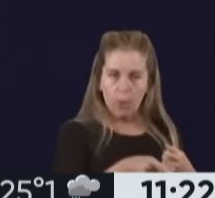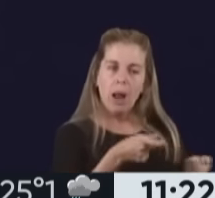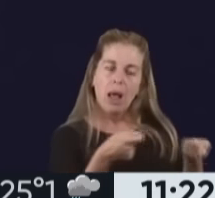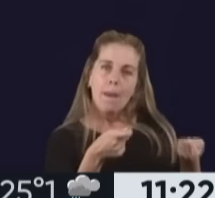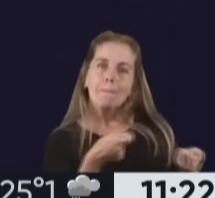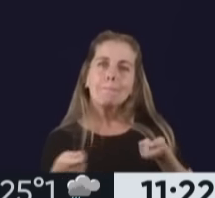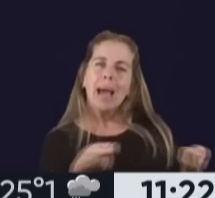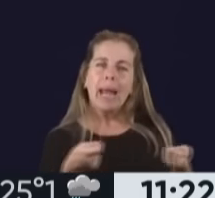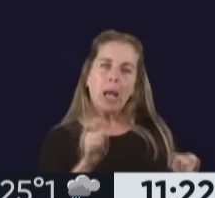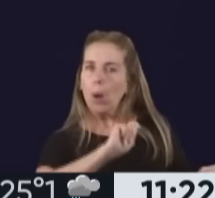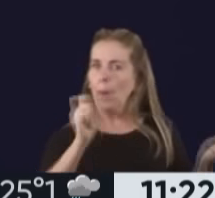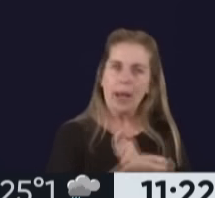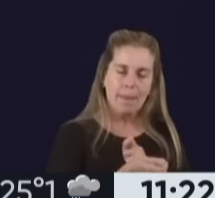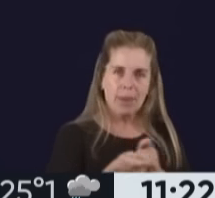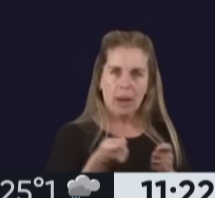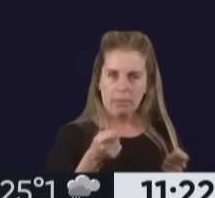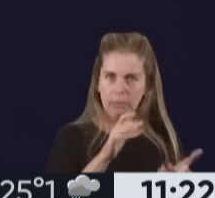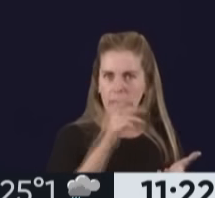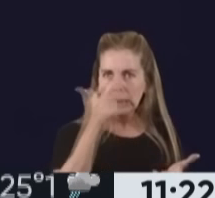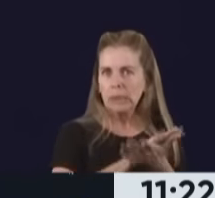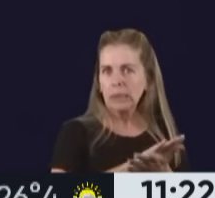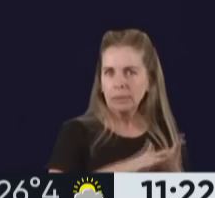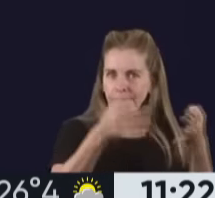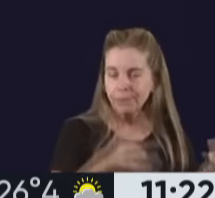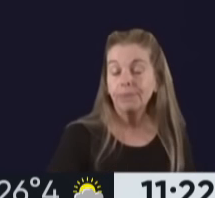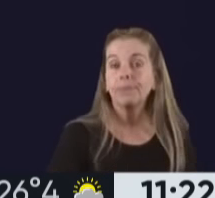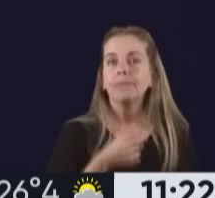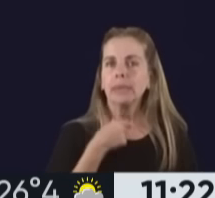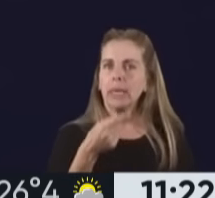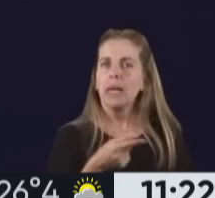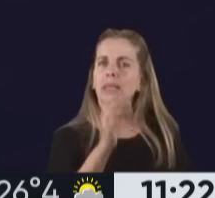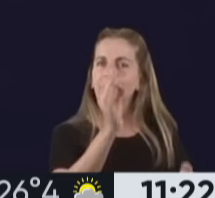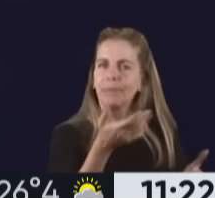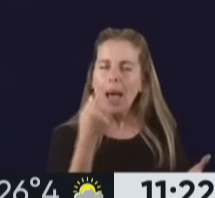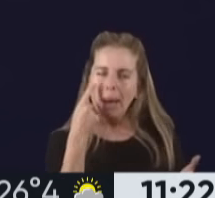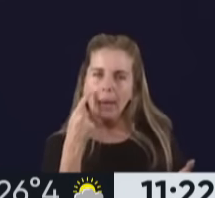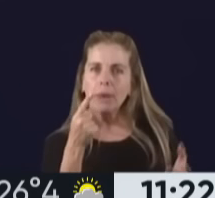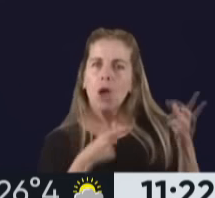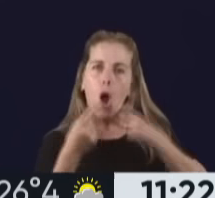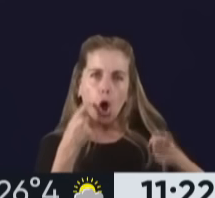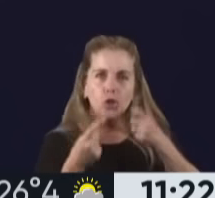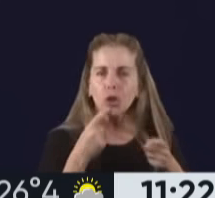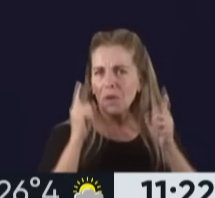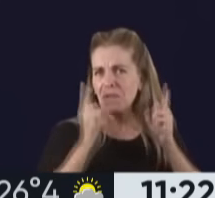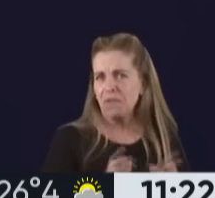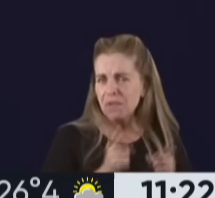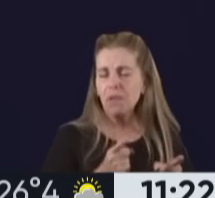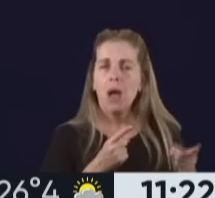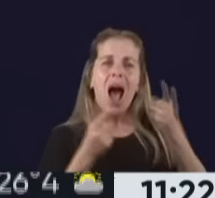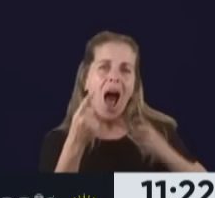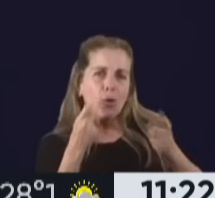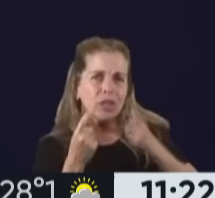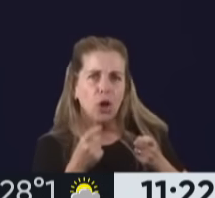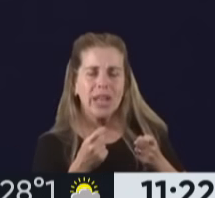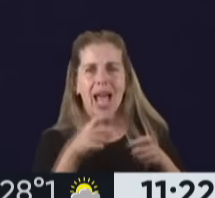control y sin discrecionalidades. Se va a garantizar la trazabilidad en expedientes, habrá auditorías permanentes y criterios sanitarios